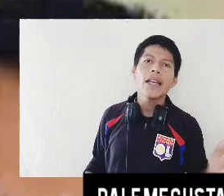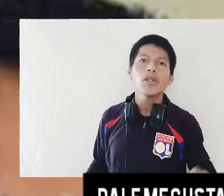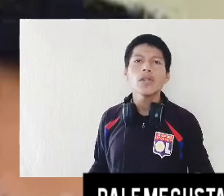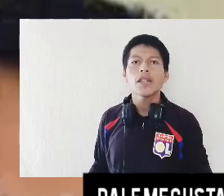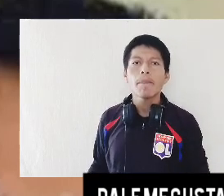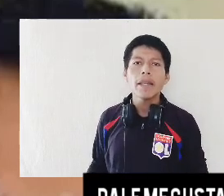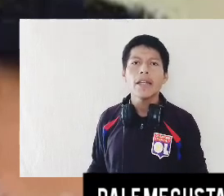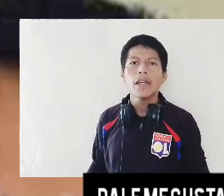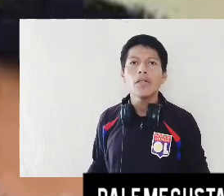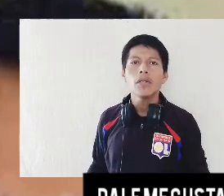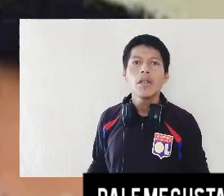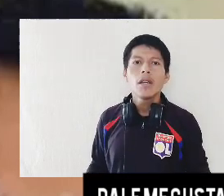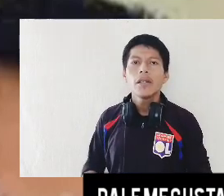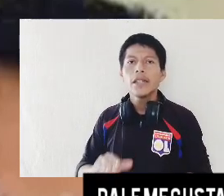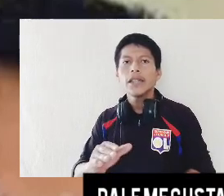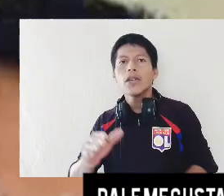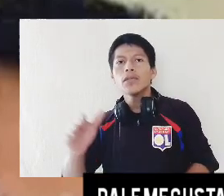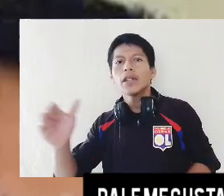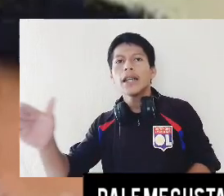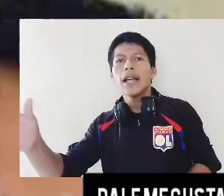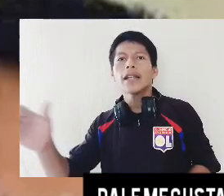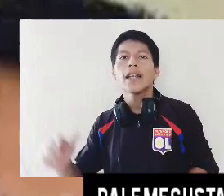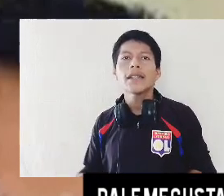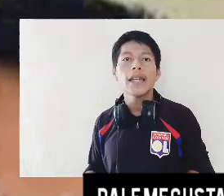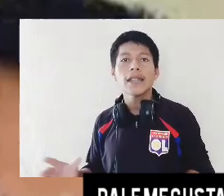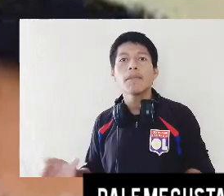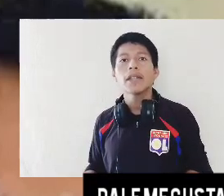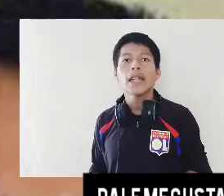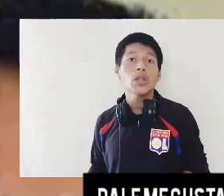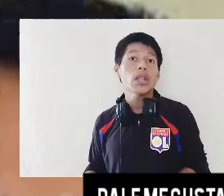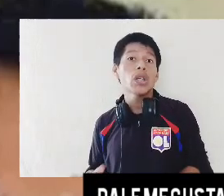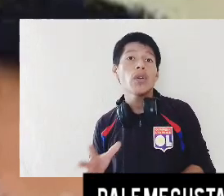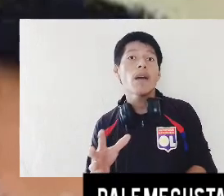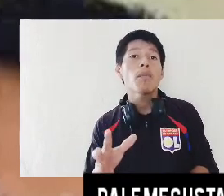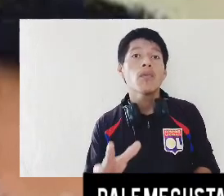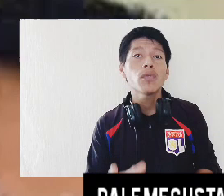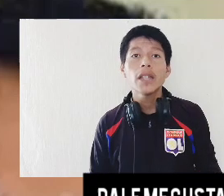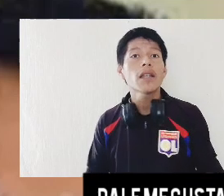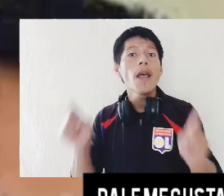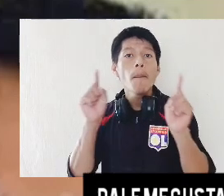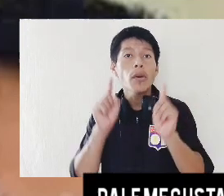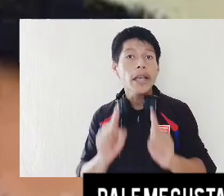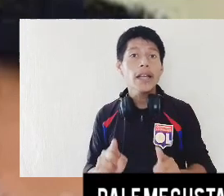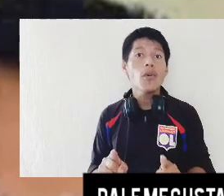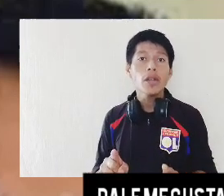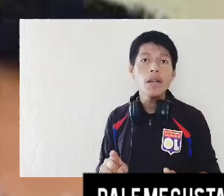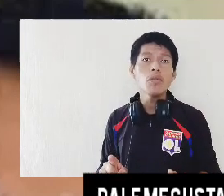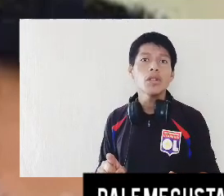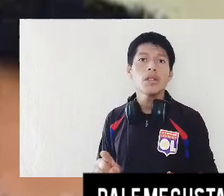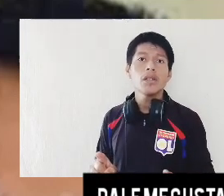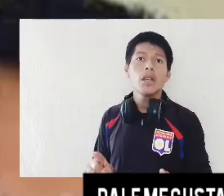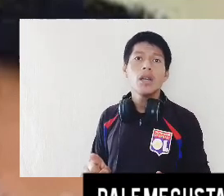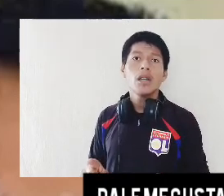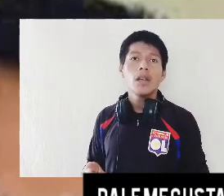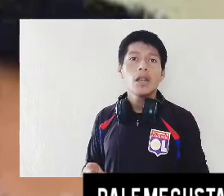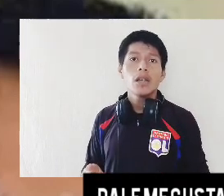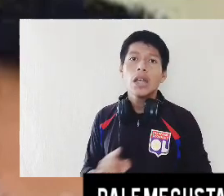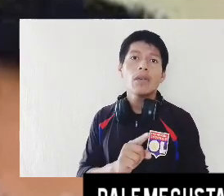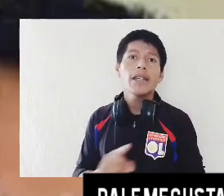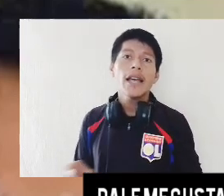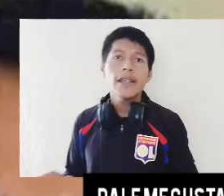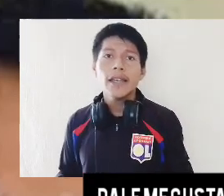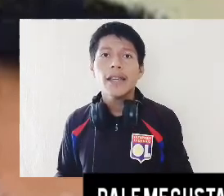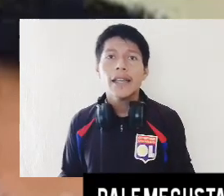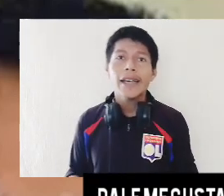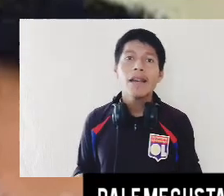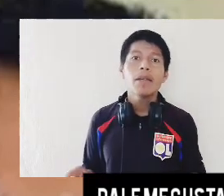en aquel entonces de Peña Nieto, decidieron dejar atrás esa investigación y no ir a profundidad. Porque recordemos que